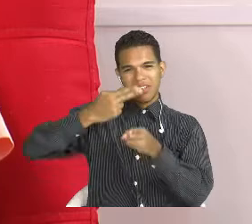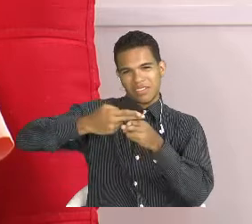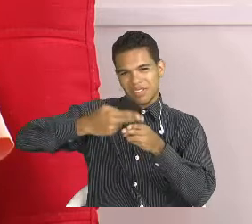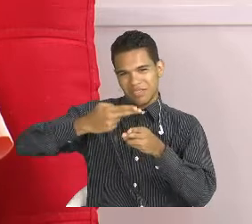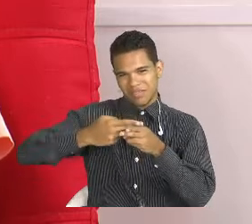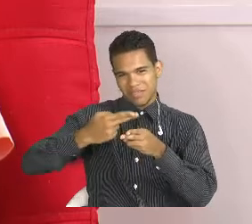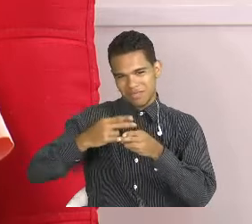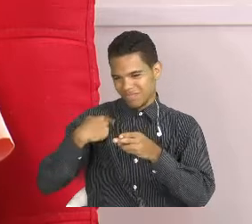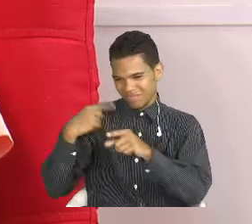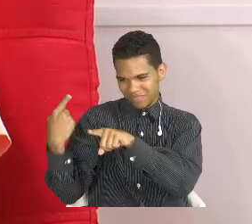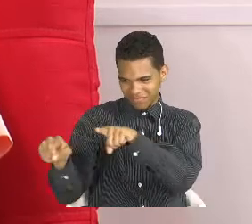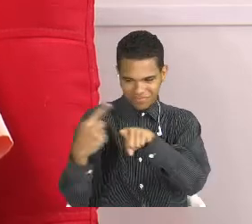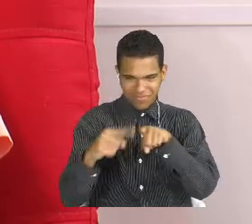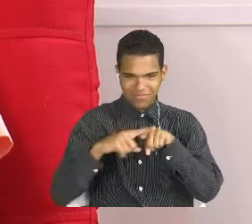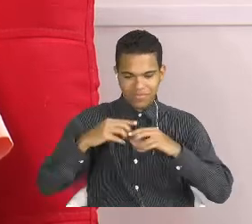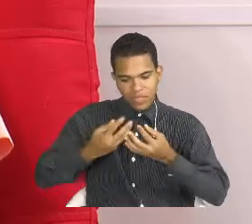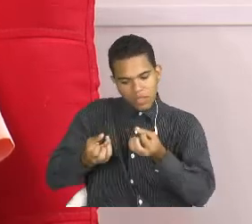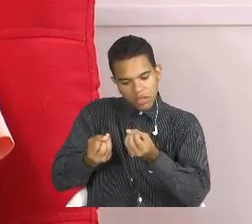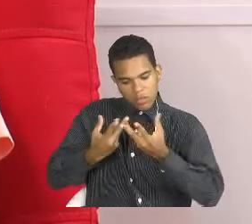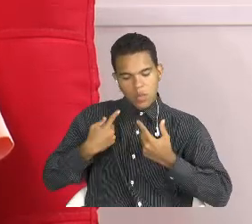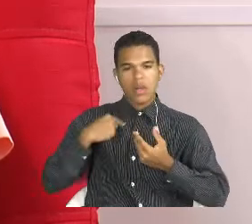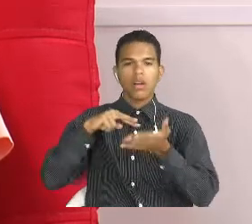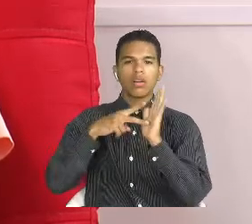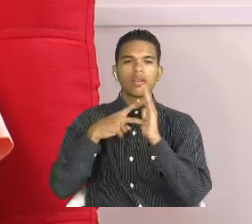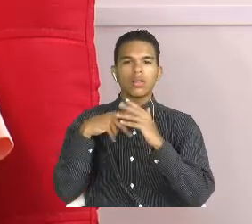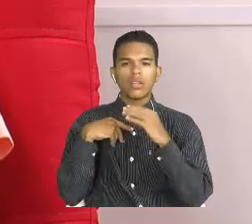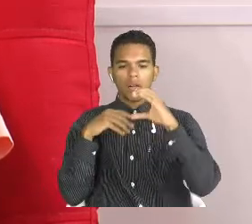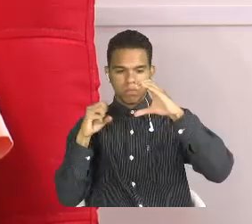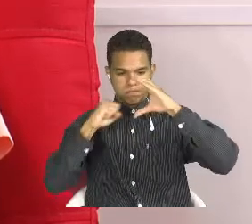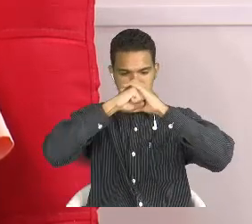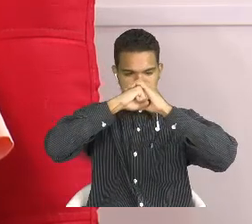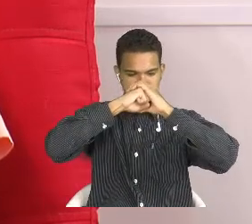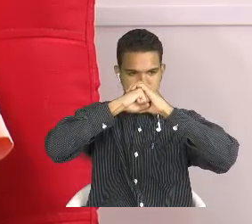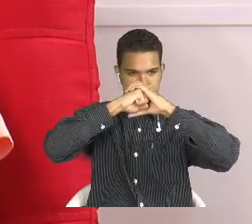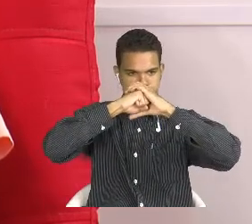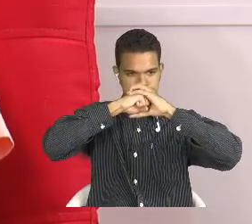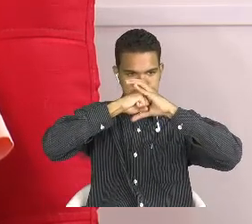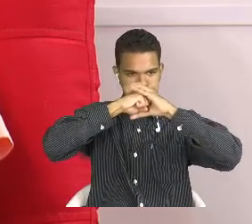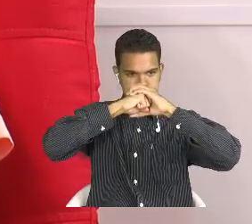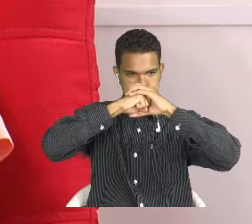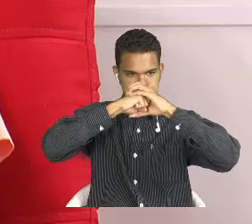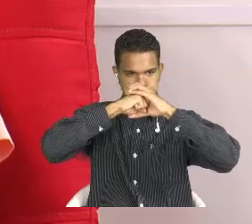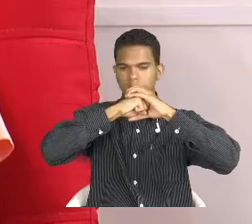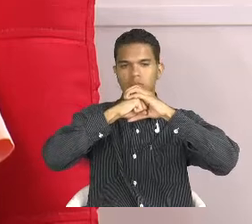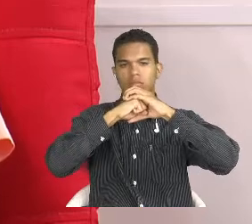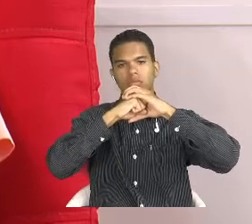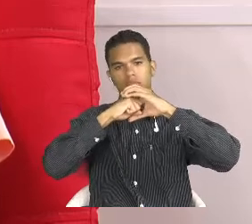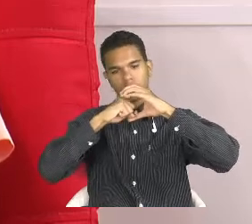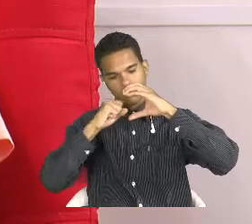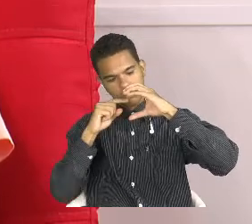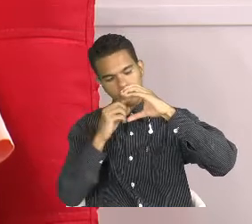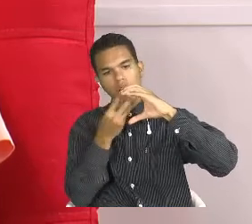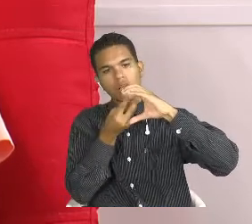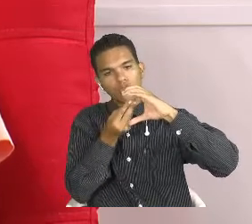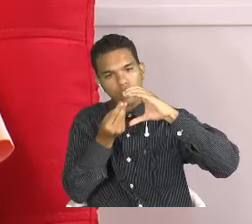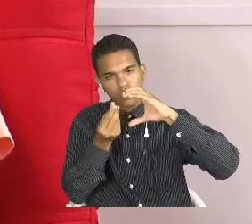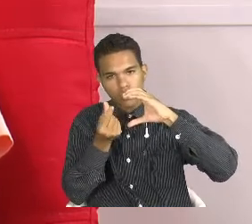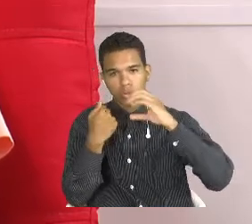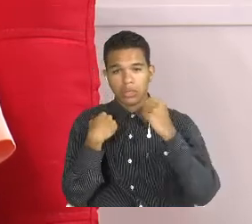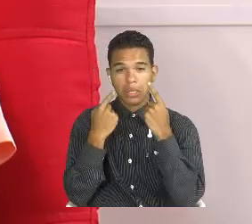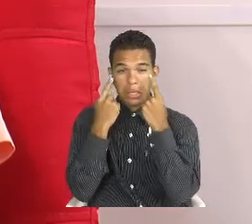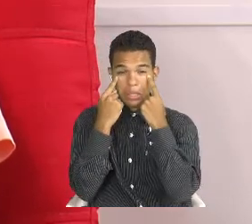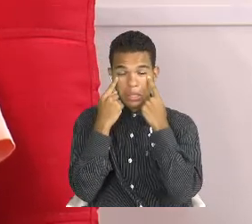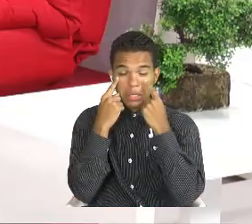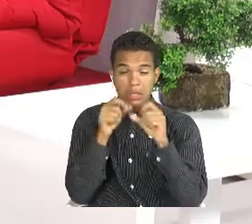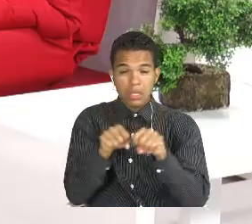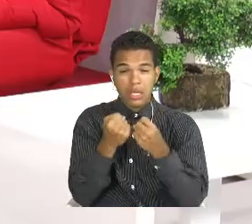de acciones que ayudan a bajar la presión intraocular para mejorar la perfusión sanguínea del nervio óptico y evitar el daño de las fibras nerviosas.